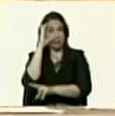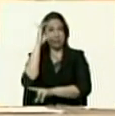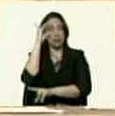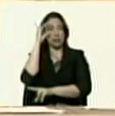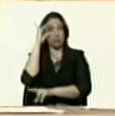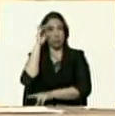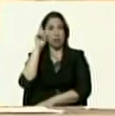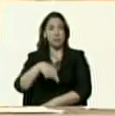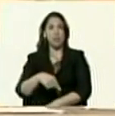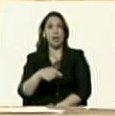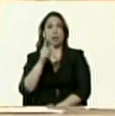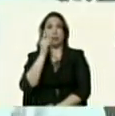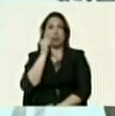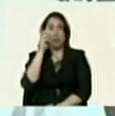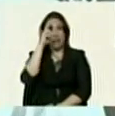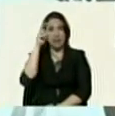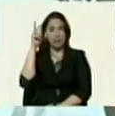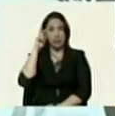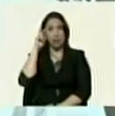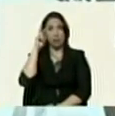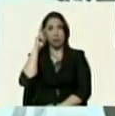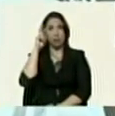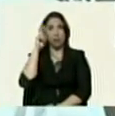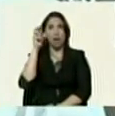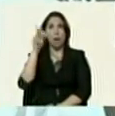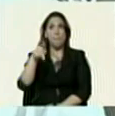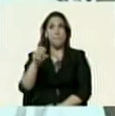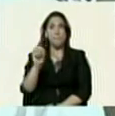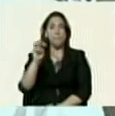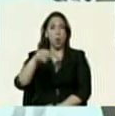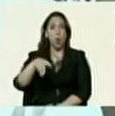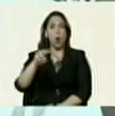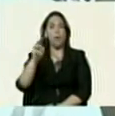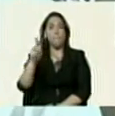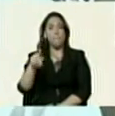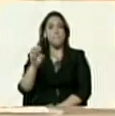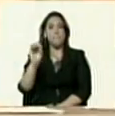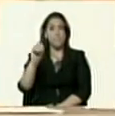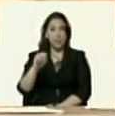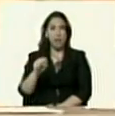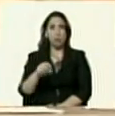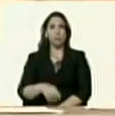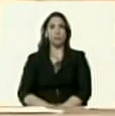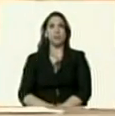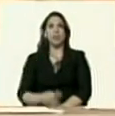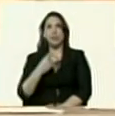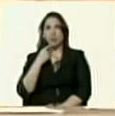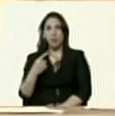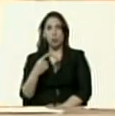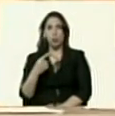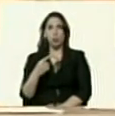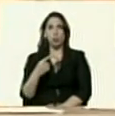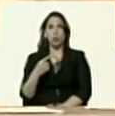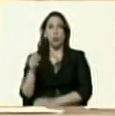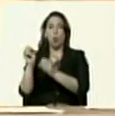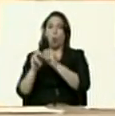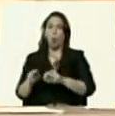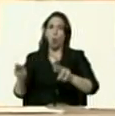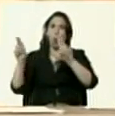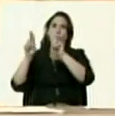señor canciller que me escucha, Mike Pompeo, Jorge Rodríguez, declaró en Naciones